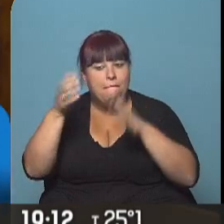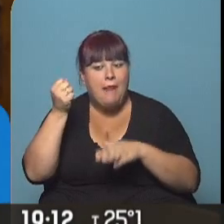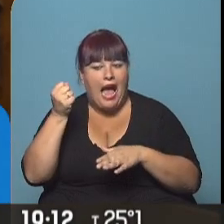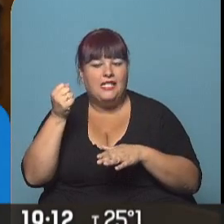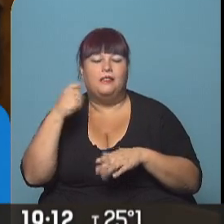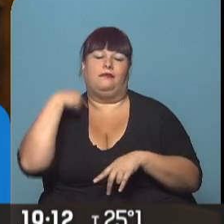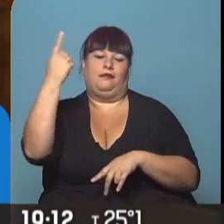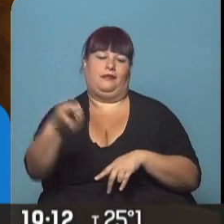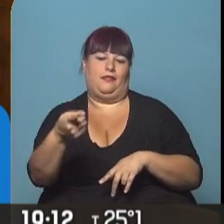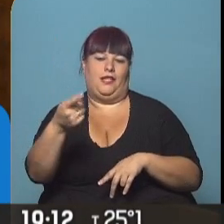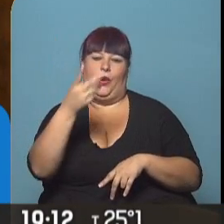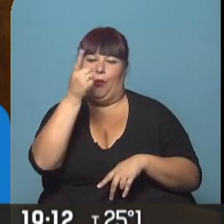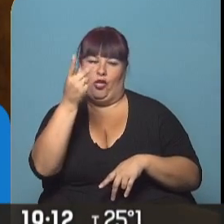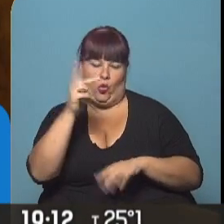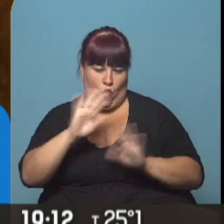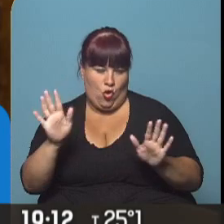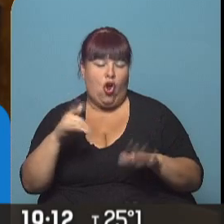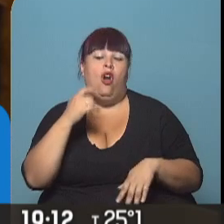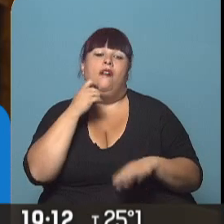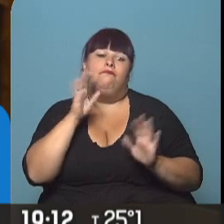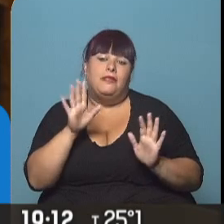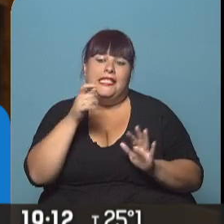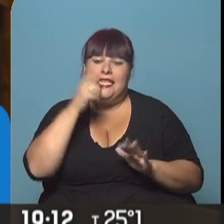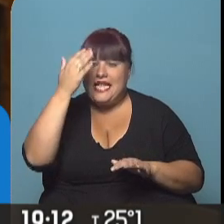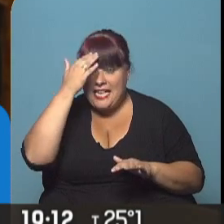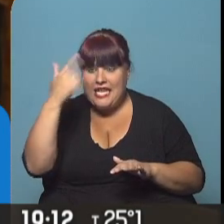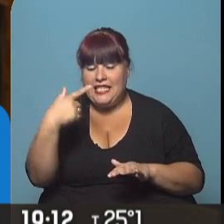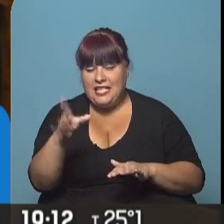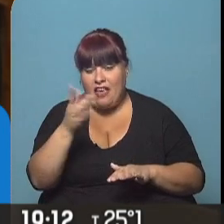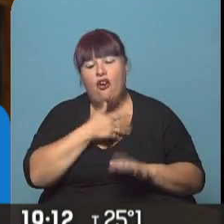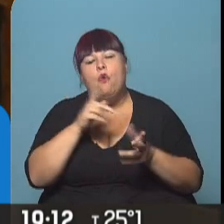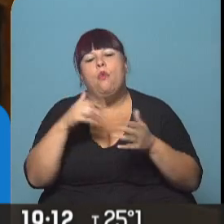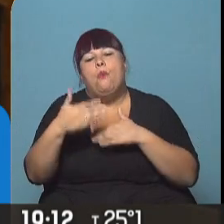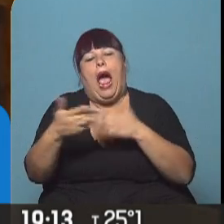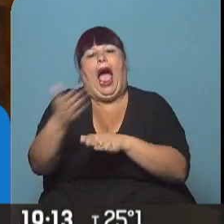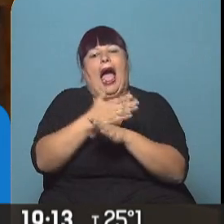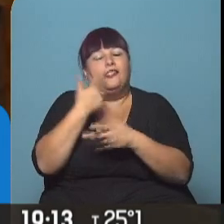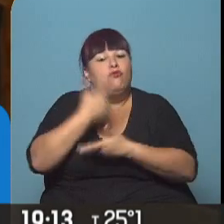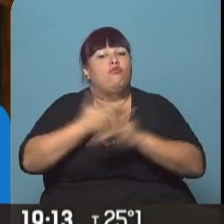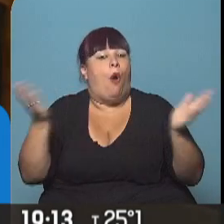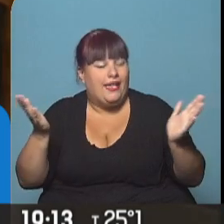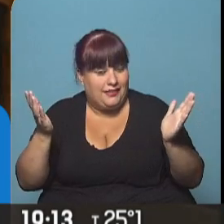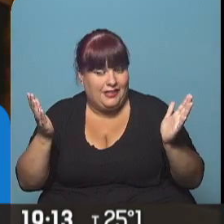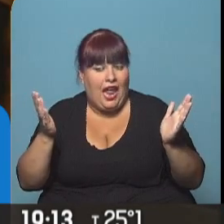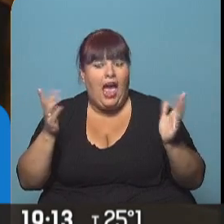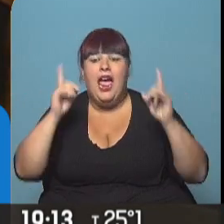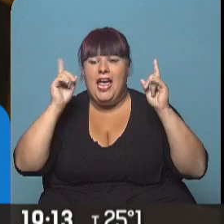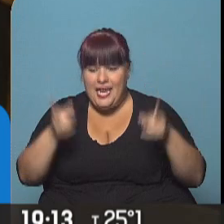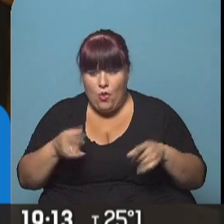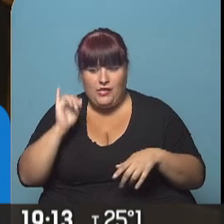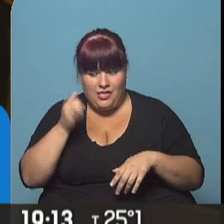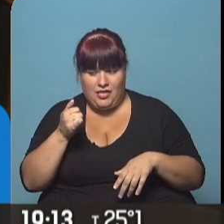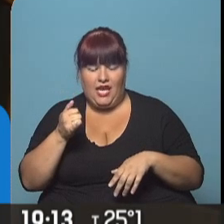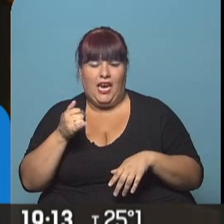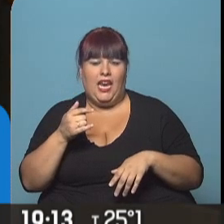nada centrada en el 21. En todo caso, lo de 15 va a funcionar como un prolegómeno, como una muestra. En todo caso, sí